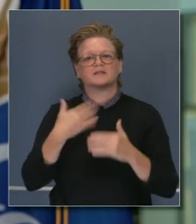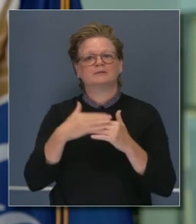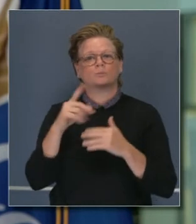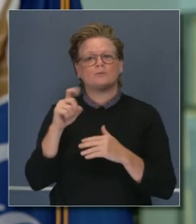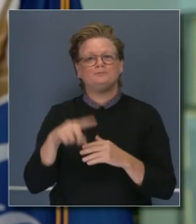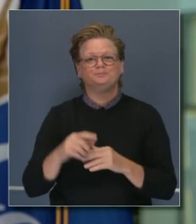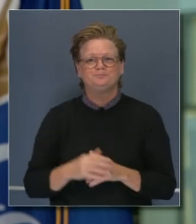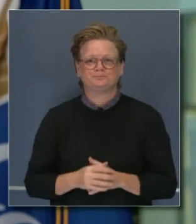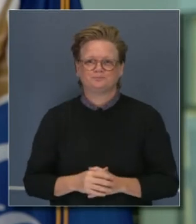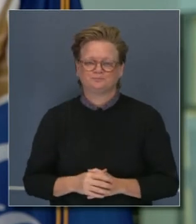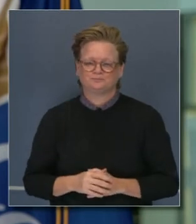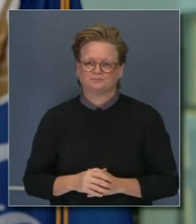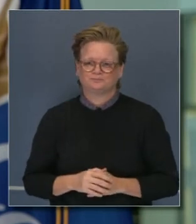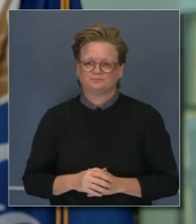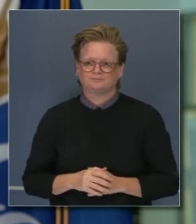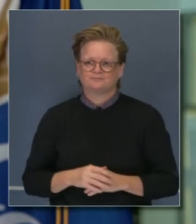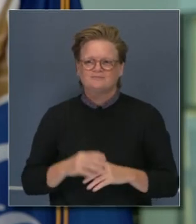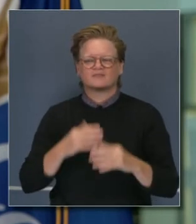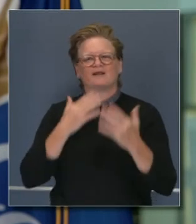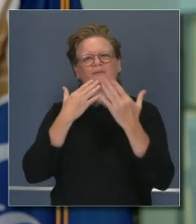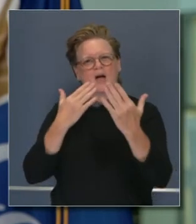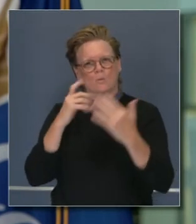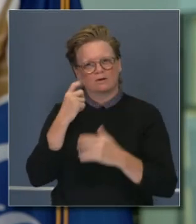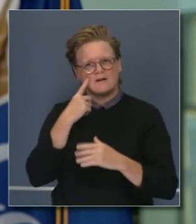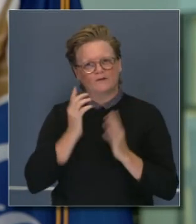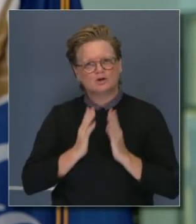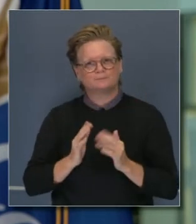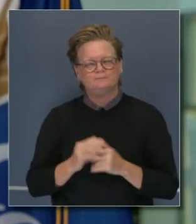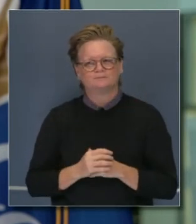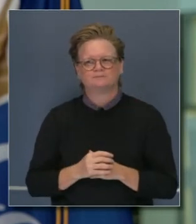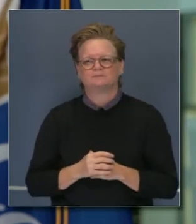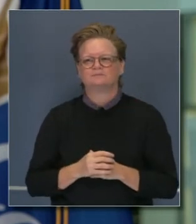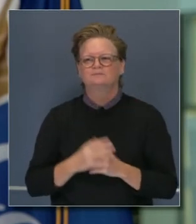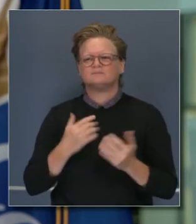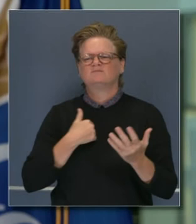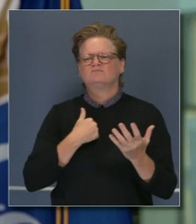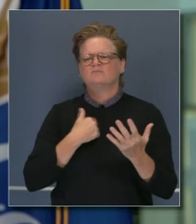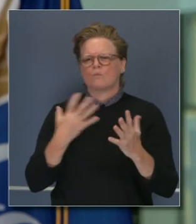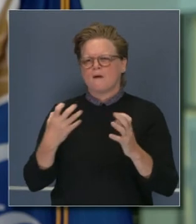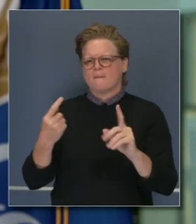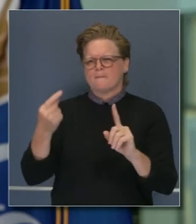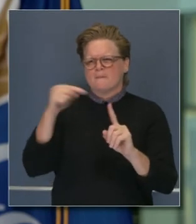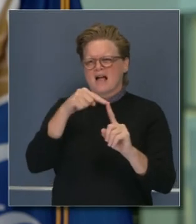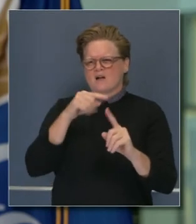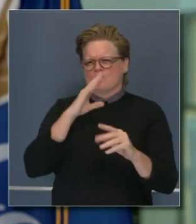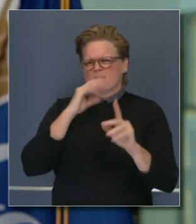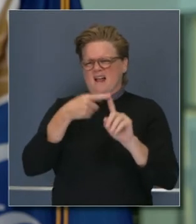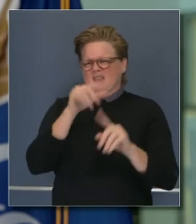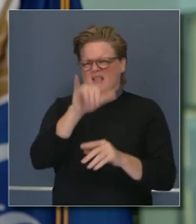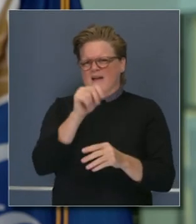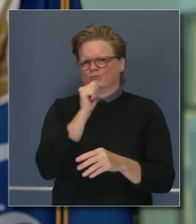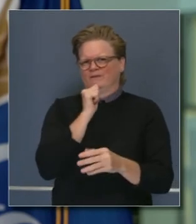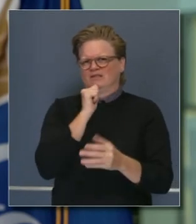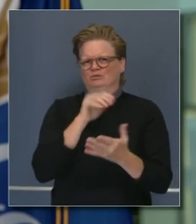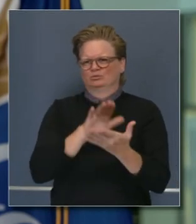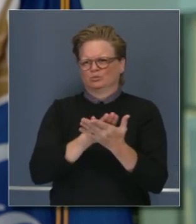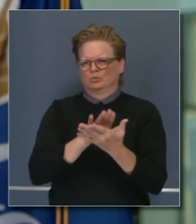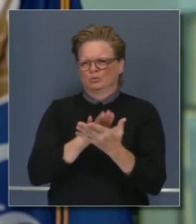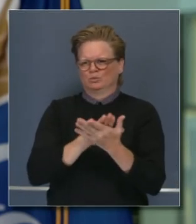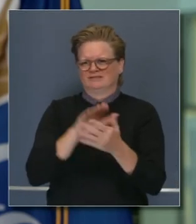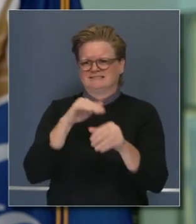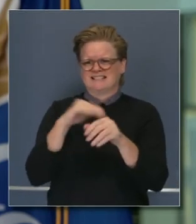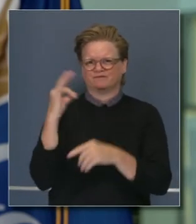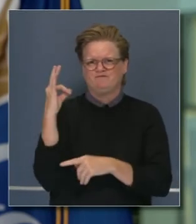Gracias, gobernador, por tomar mi llamada. Me gustaría saber algo más sobre las escuelas. Un juez